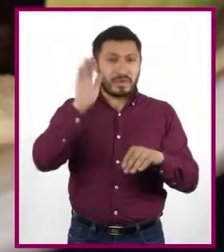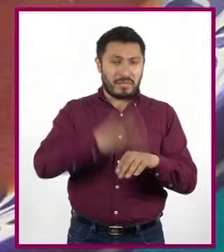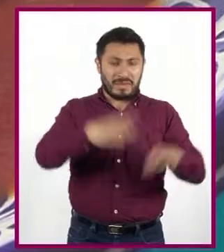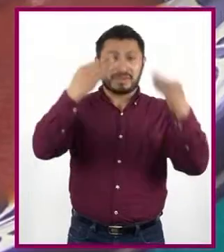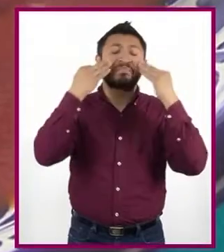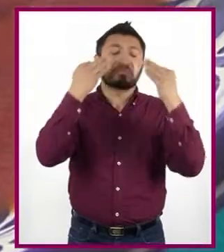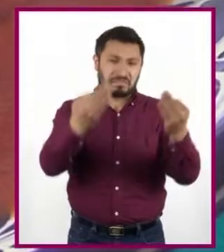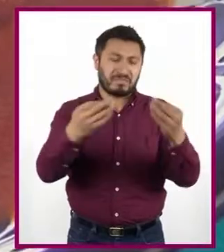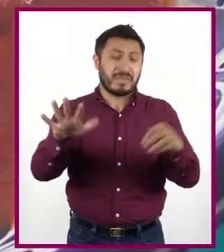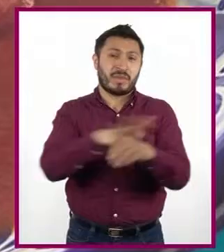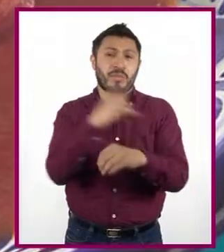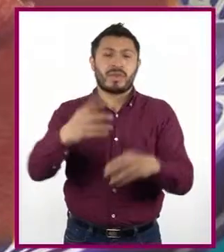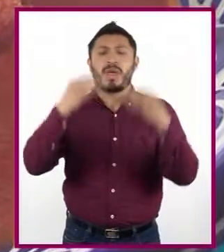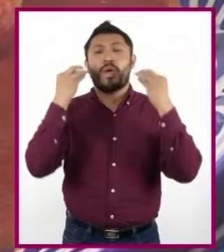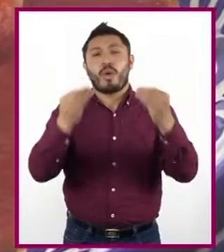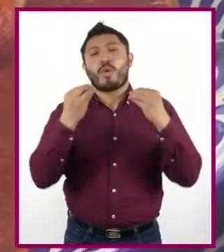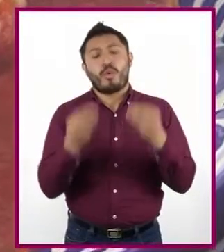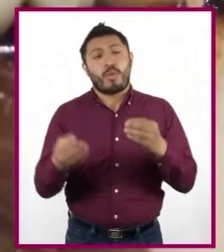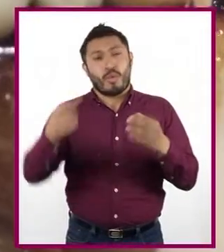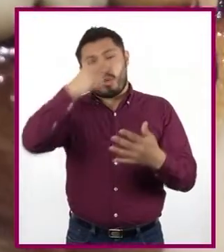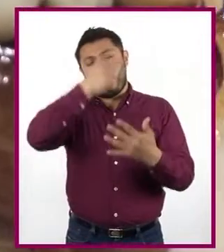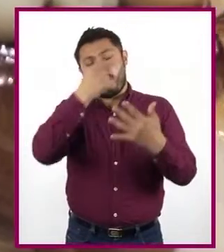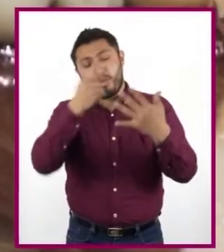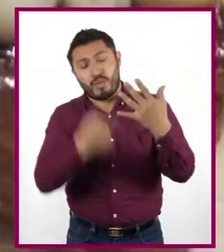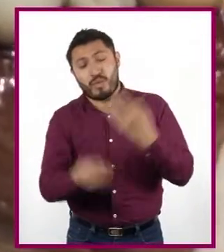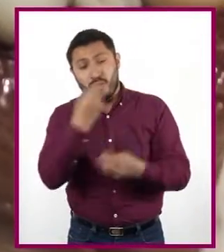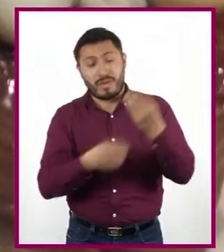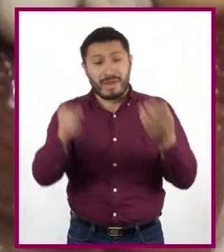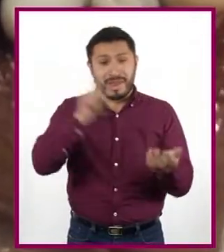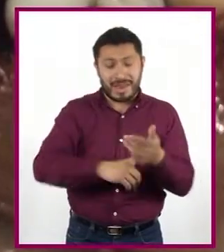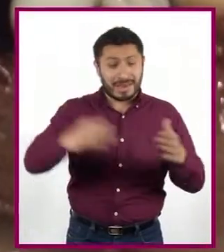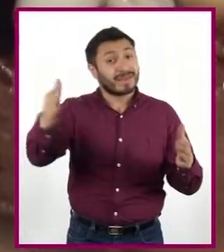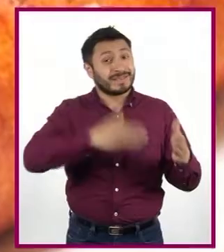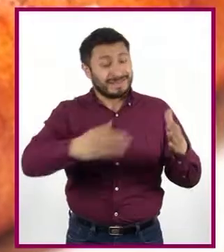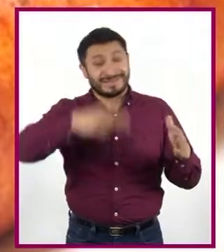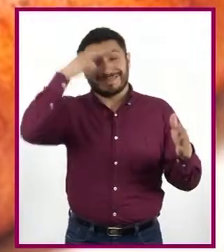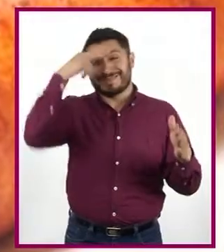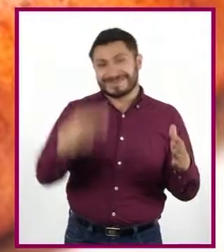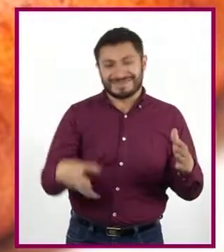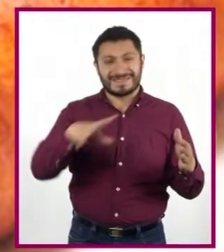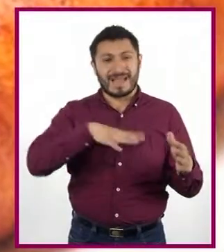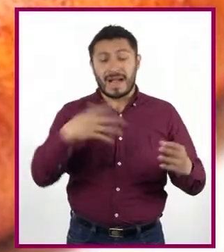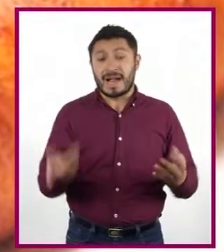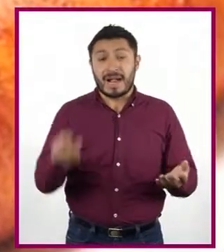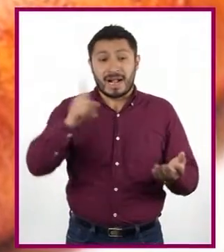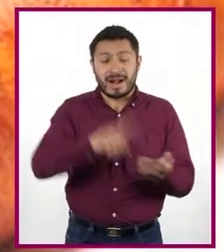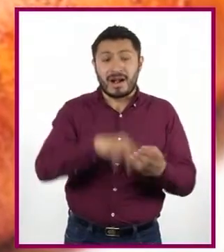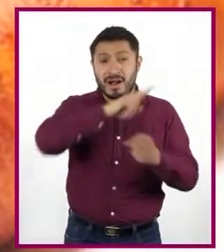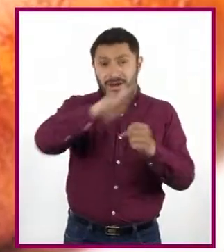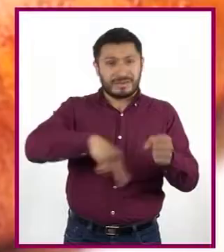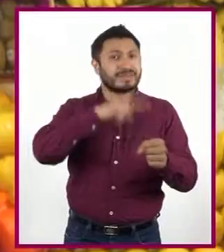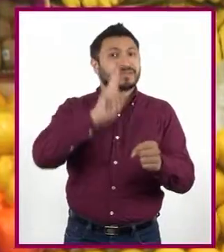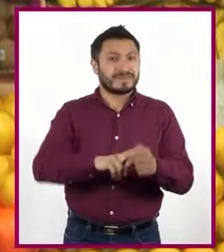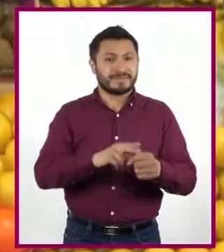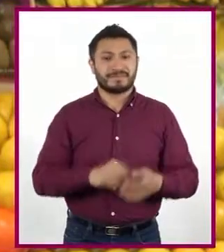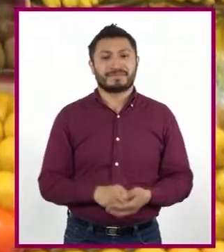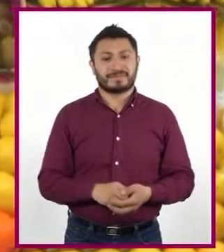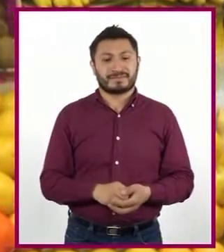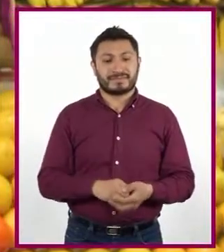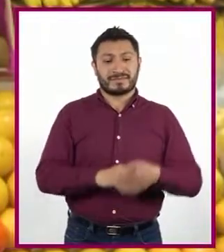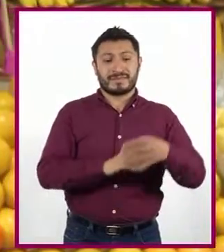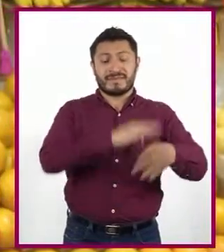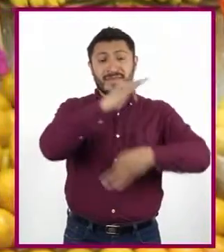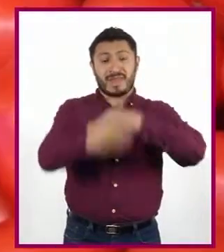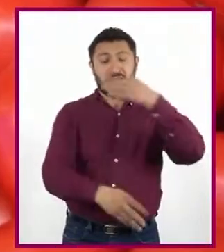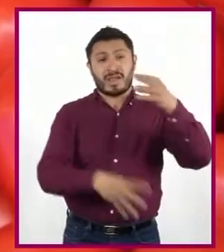evidente, porque la gran variedad de ingredientes que contiene la gastronomía mexicana proviene de la naturaleza. Todas